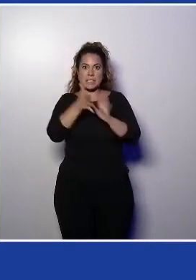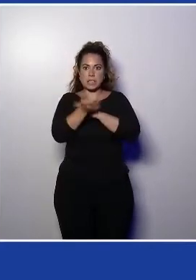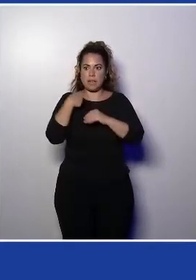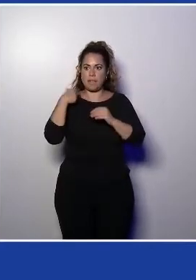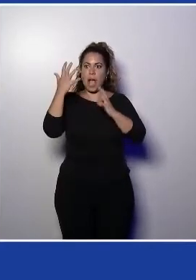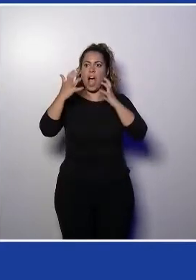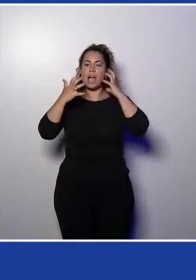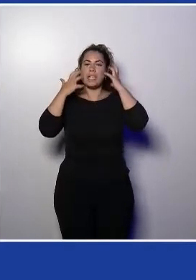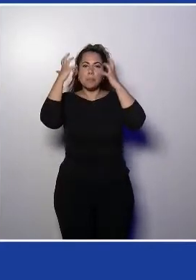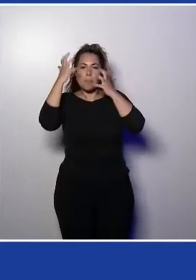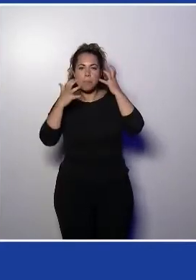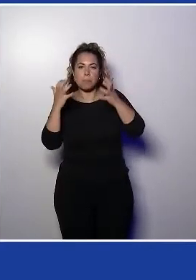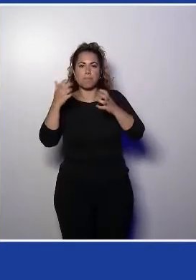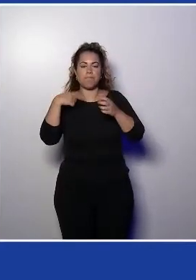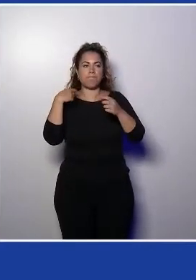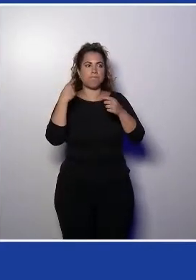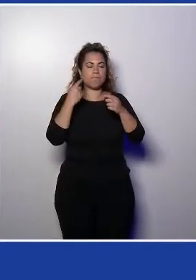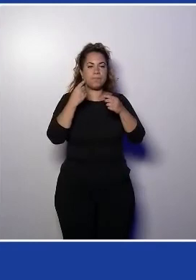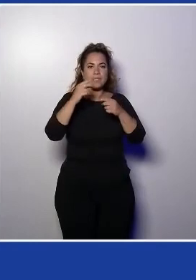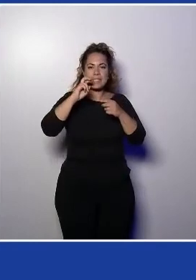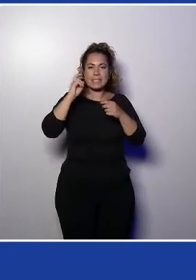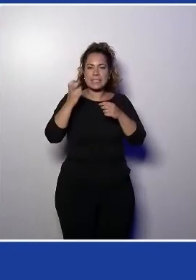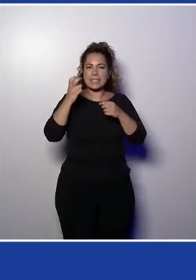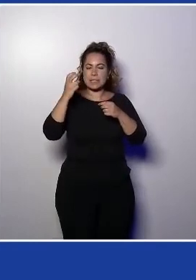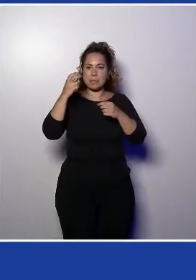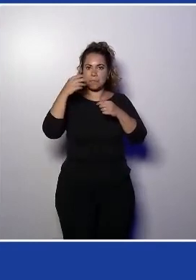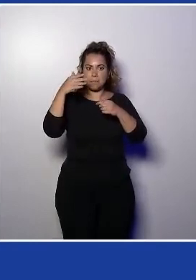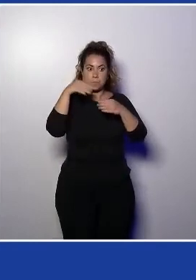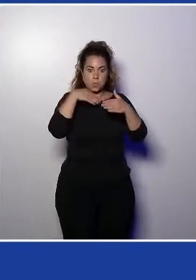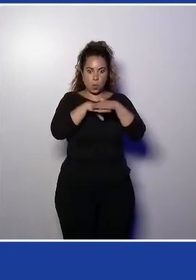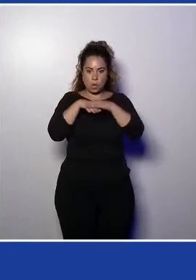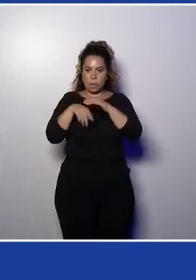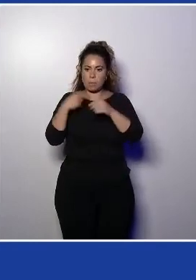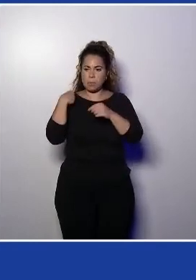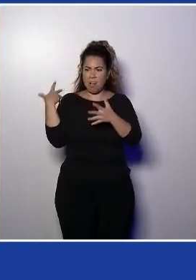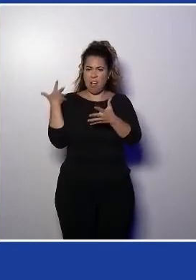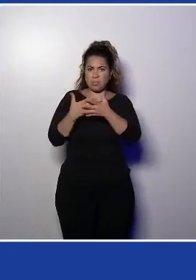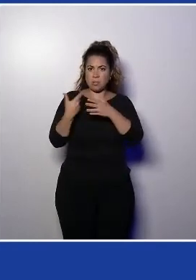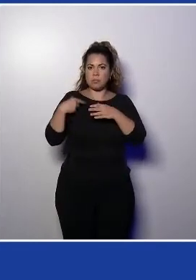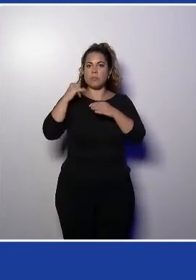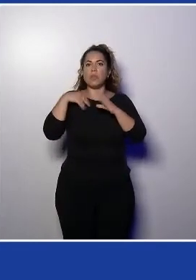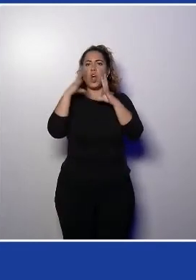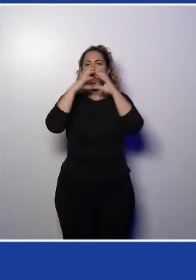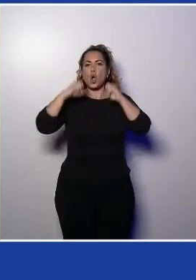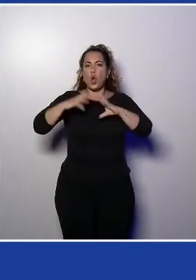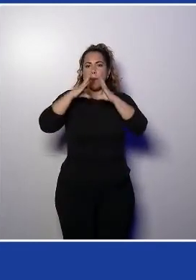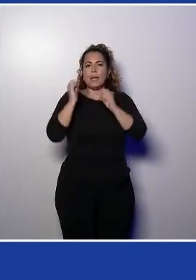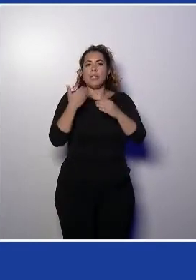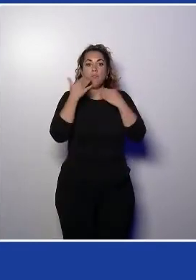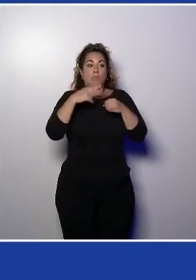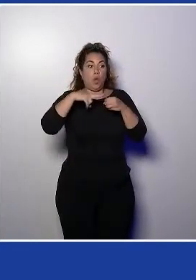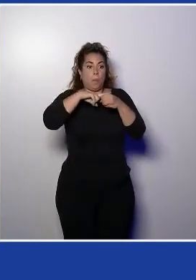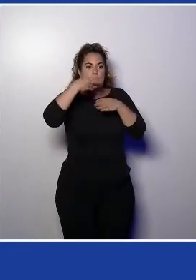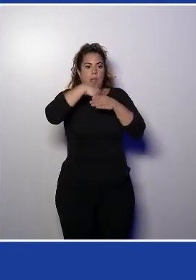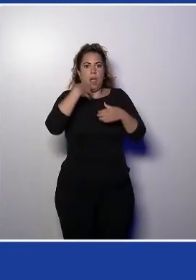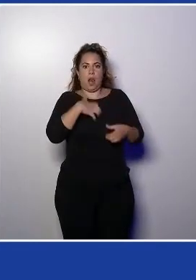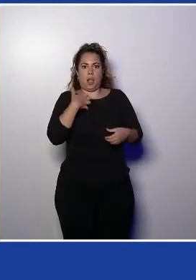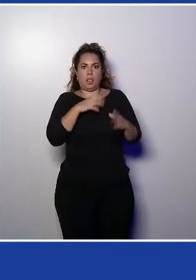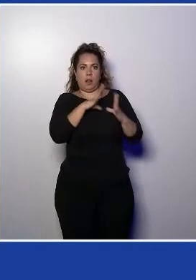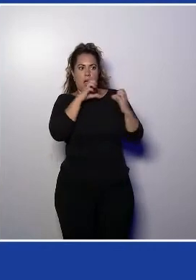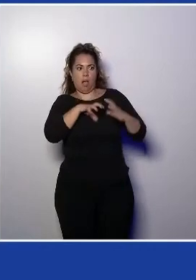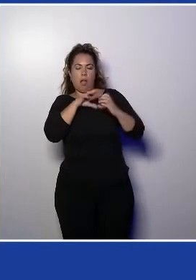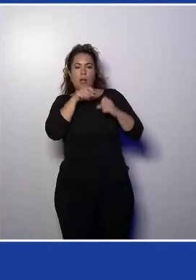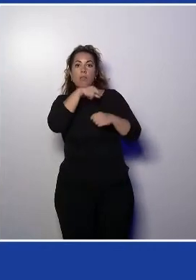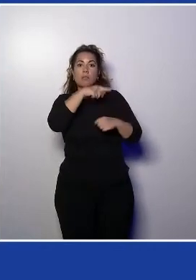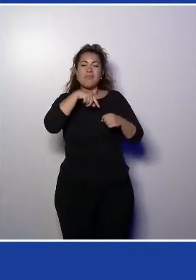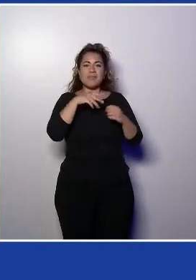especies nativas y hemos generado a lo largo de este tiempo convenios con diferentes provincias de Argentina que han sufrido